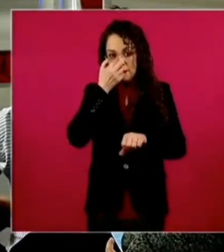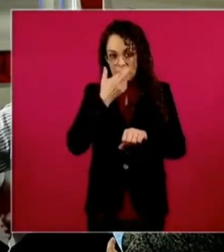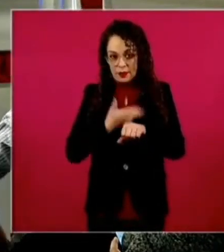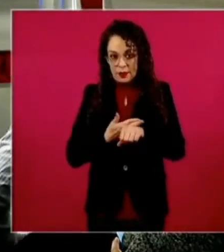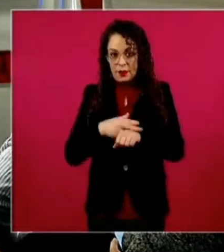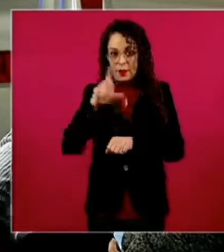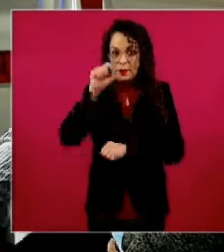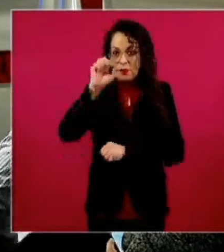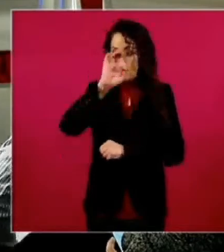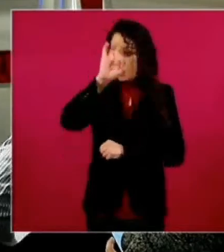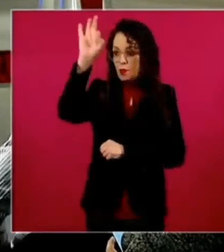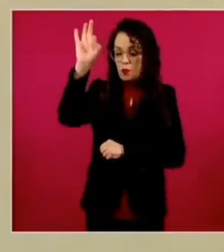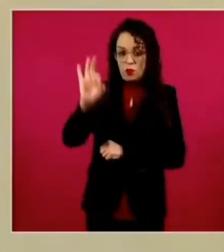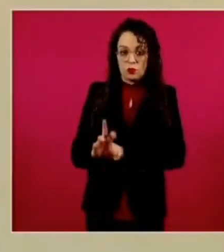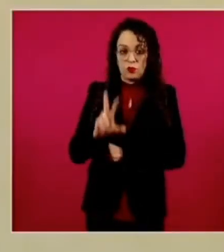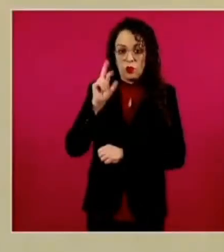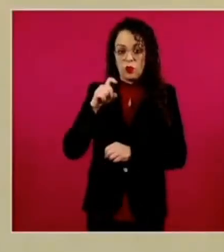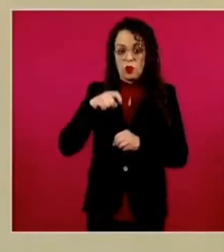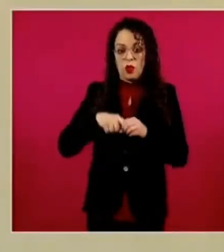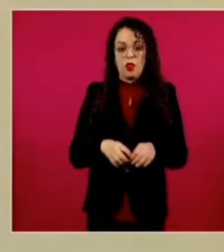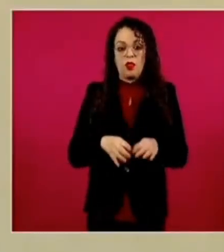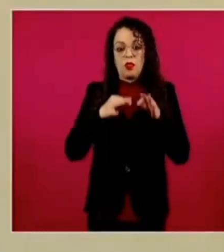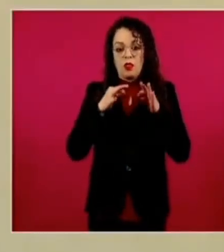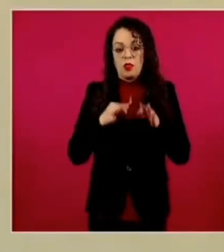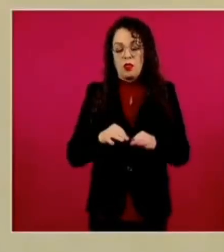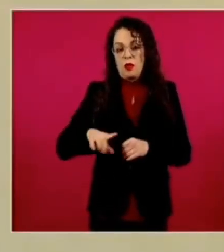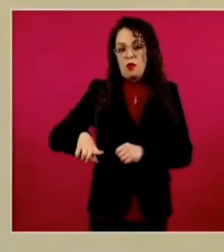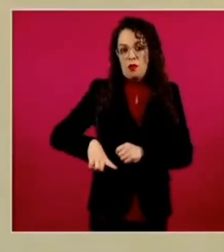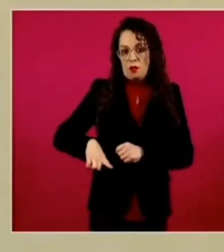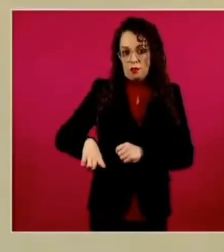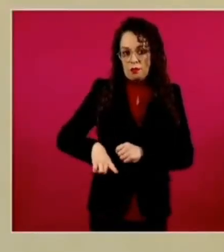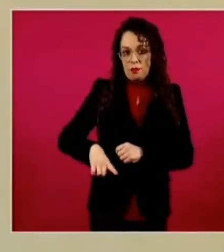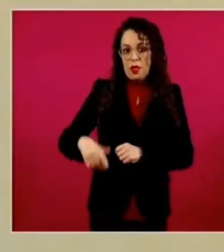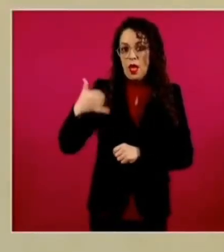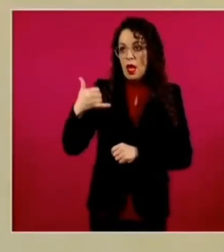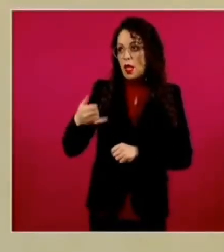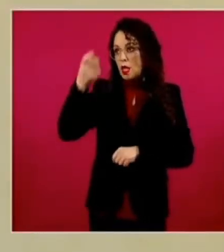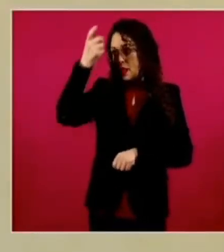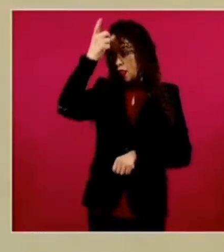descentralizados, desconcentrados y direcciones.